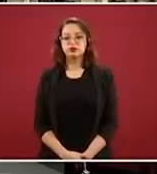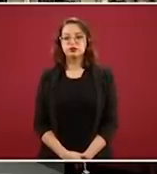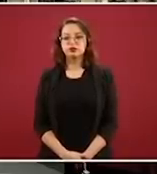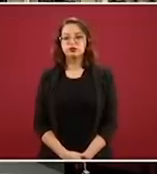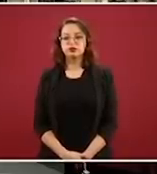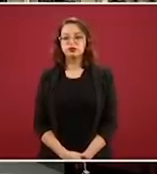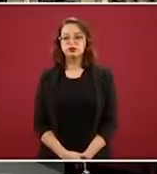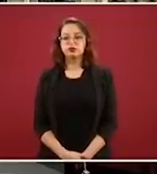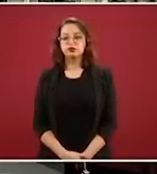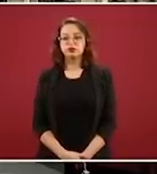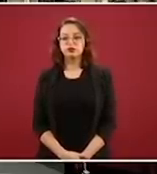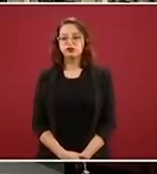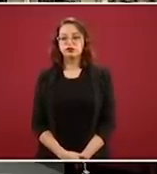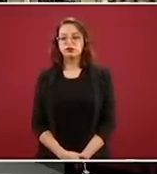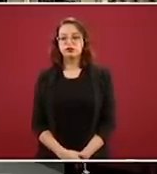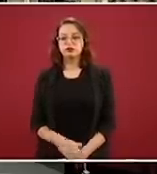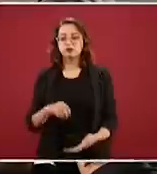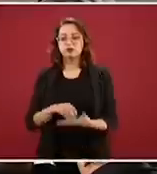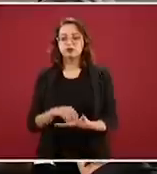Nosotros tenemos registrados